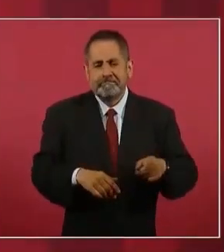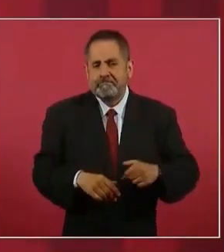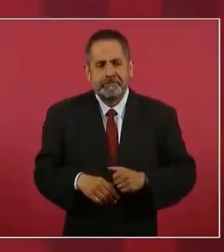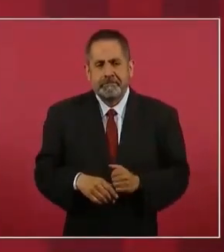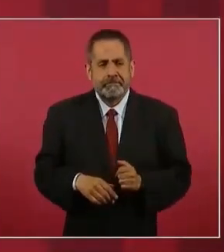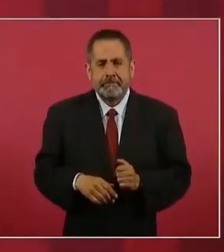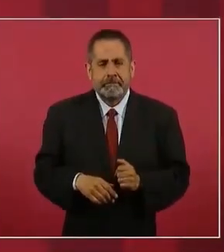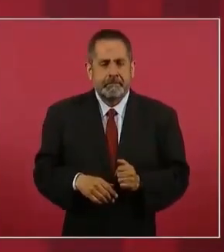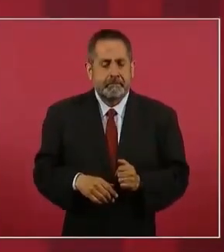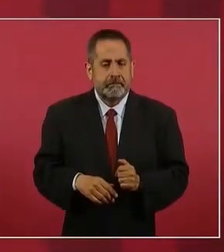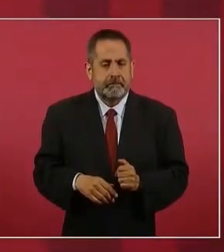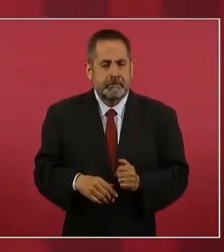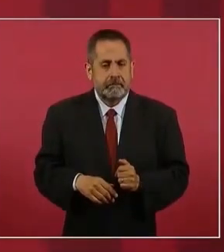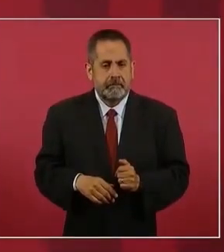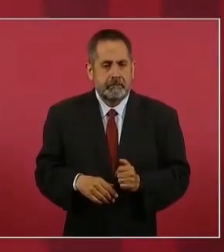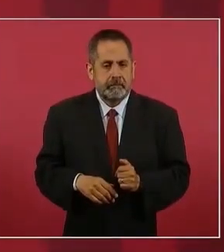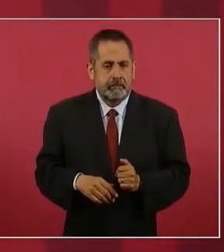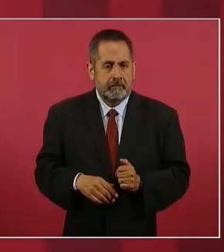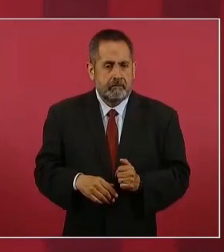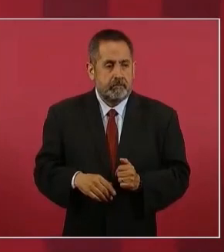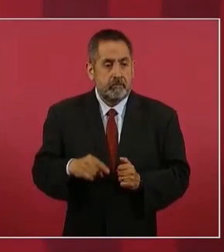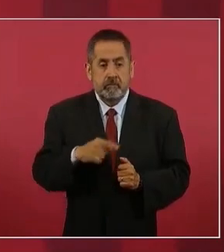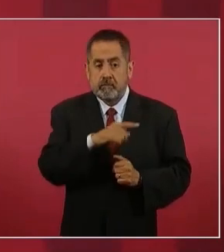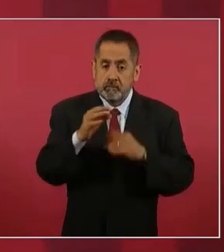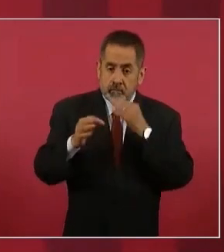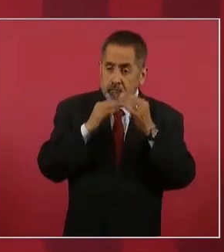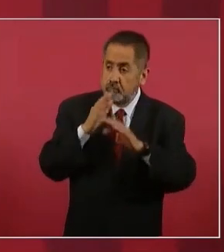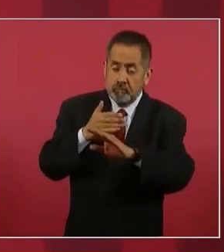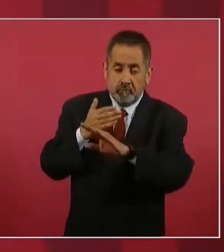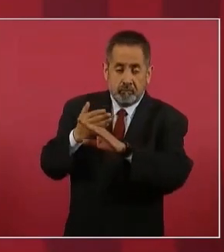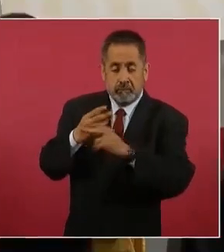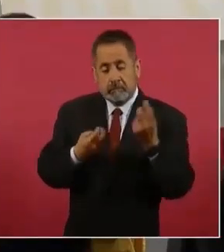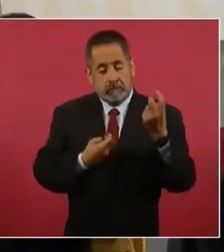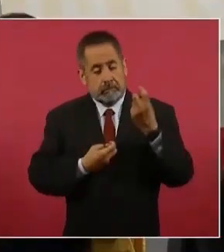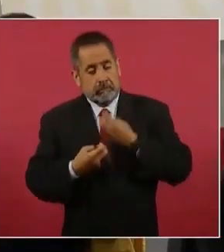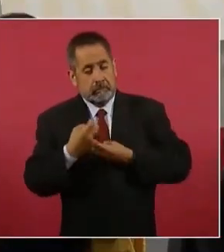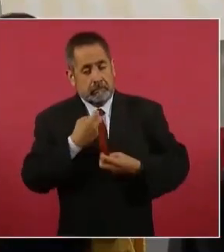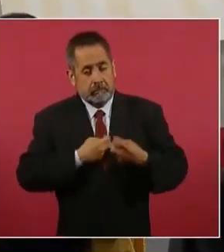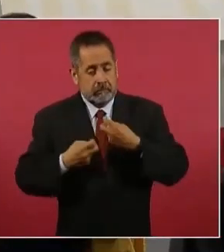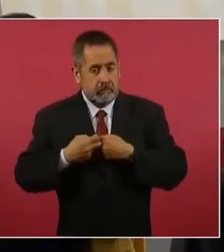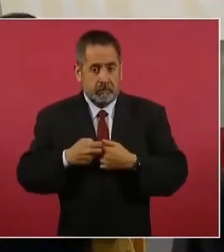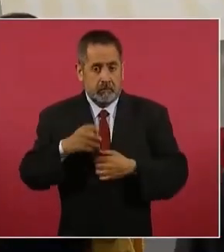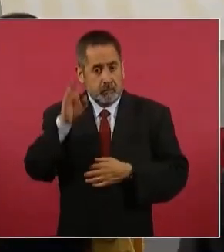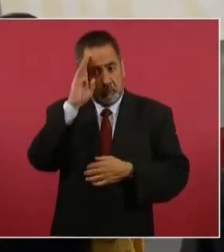que hay una campaña en contra de nosotros como nunca.